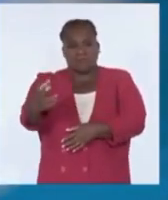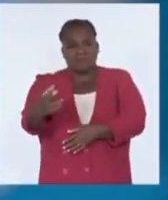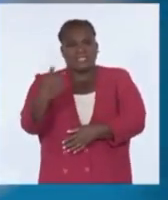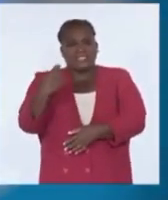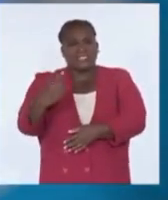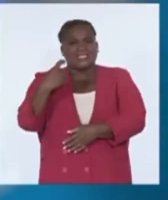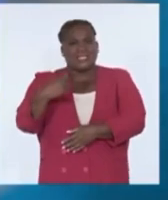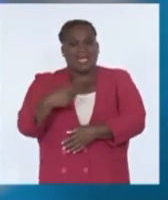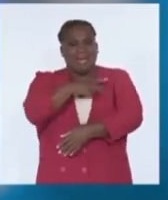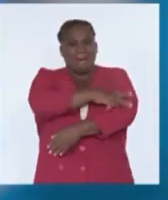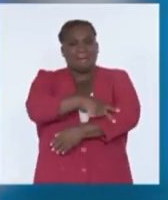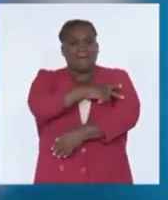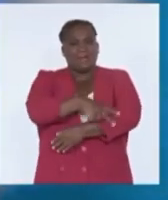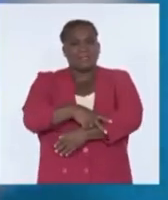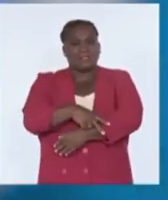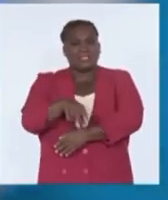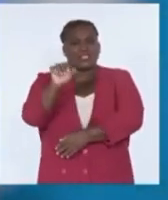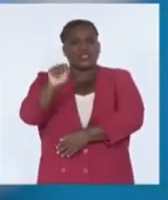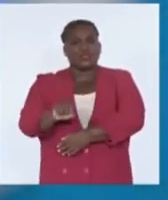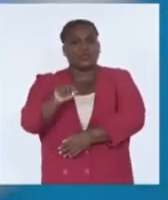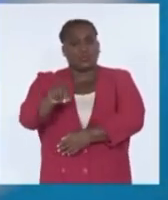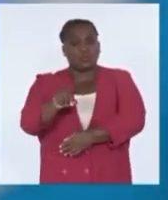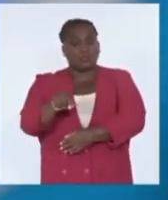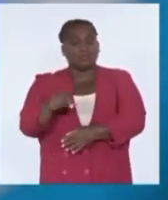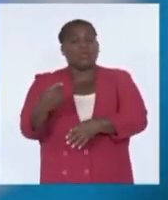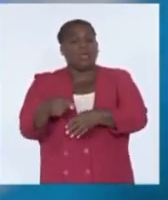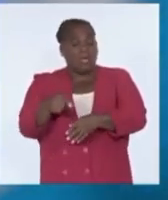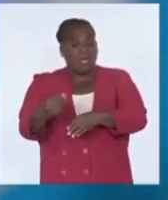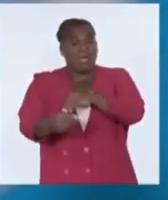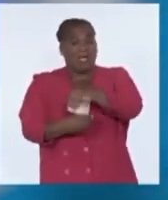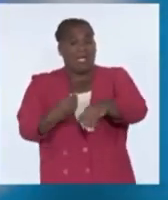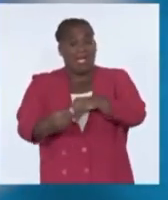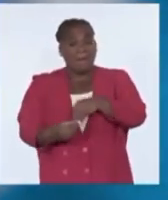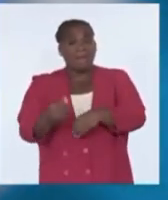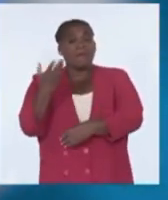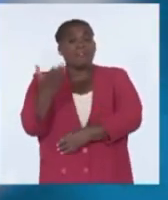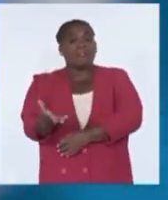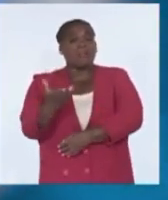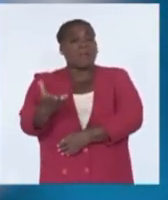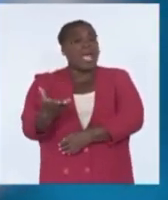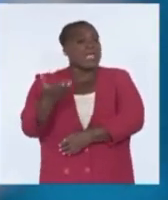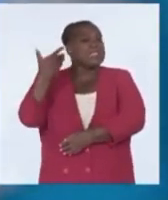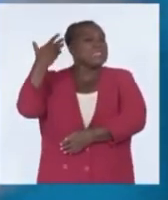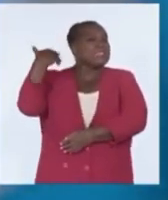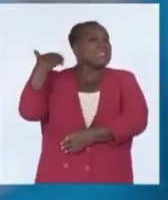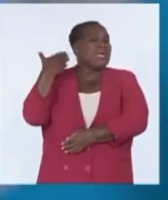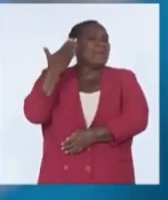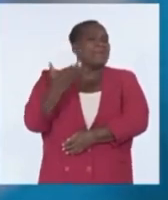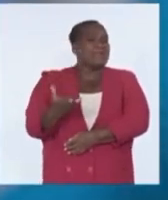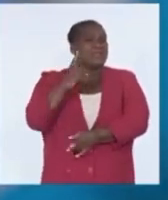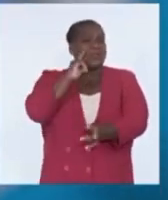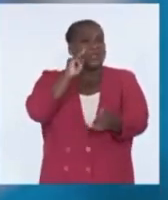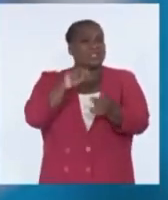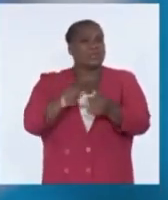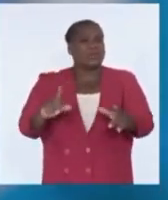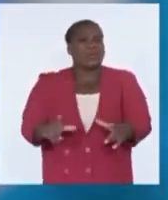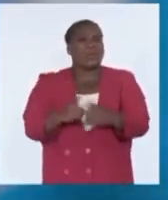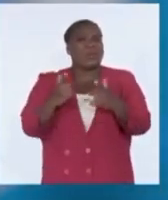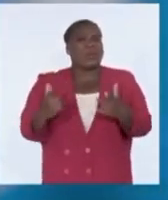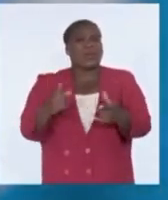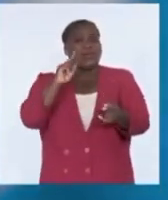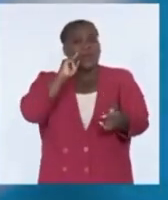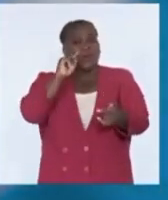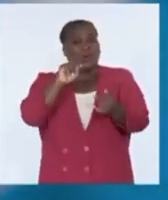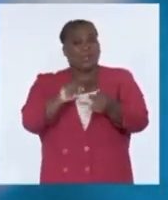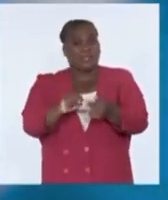sur la reforma inclusiva a esta arquitectura es una demanda de larga Data con el objetivo de cumplir con los principios y propósitos de la